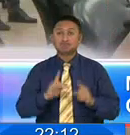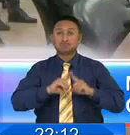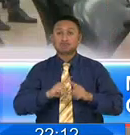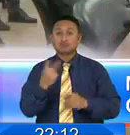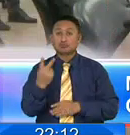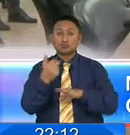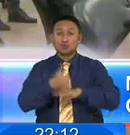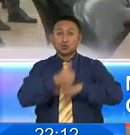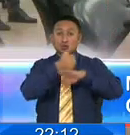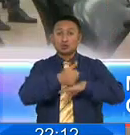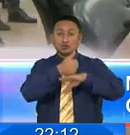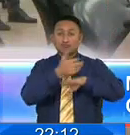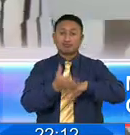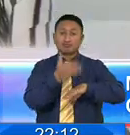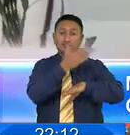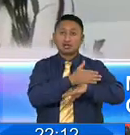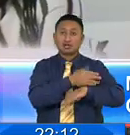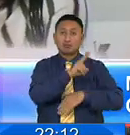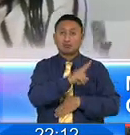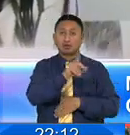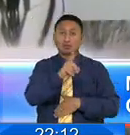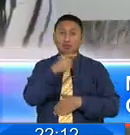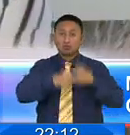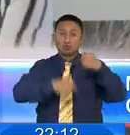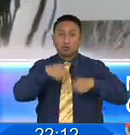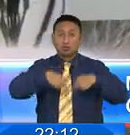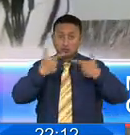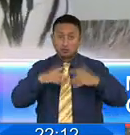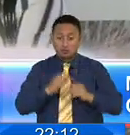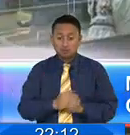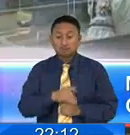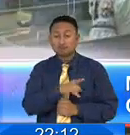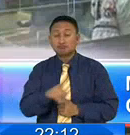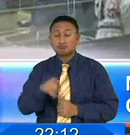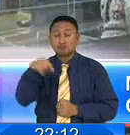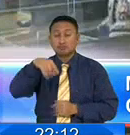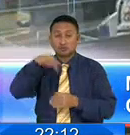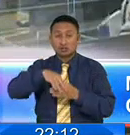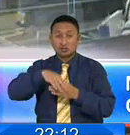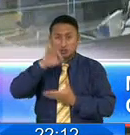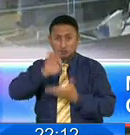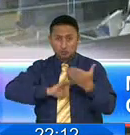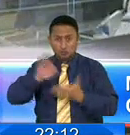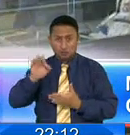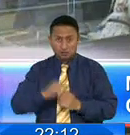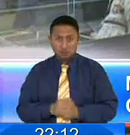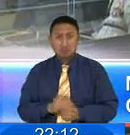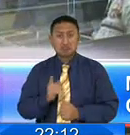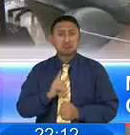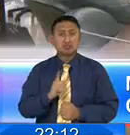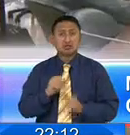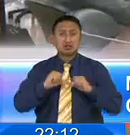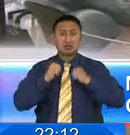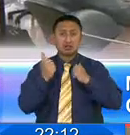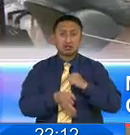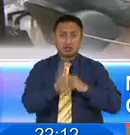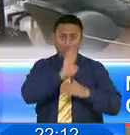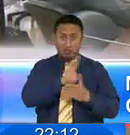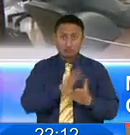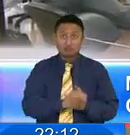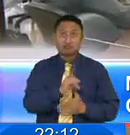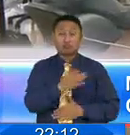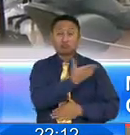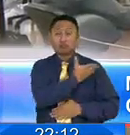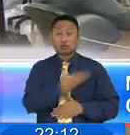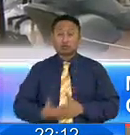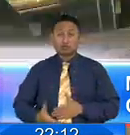autoridades ya fueron designadas el pasado 21 de mayo, pero esa elección no fue legalmente reconocida por la Asamblea. Y es que al parecer la presidencia de